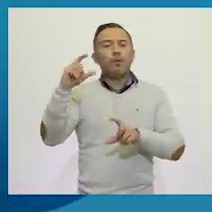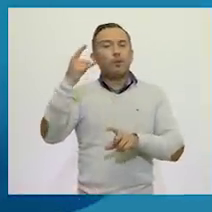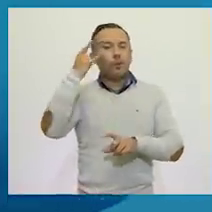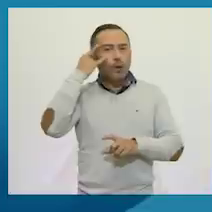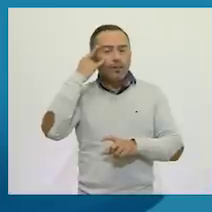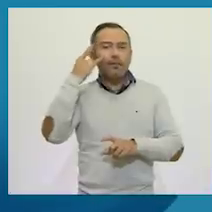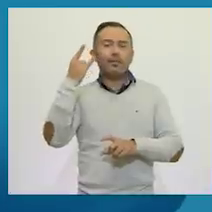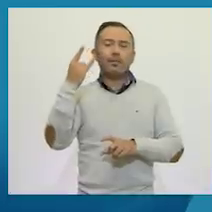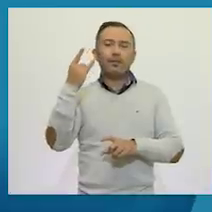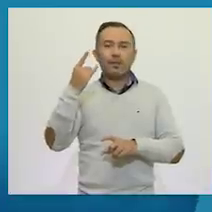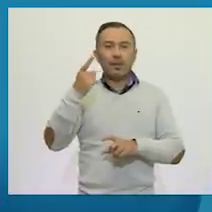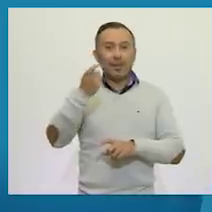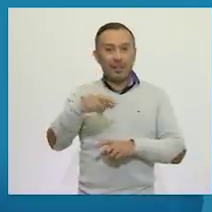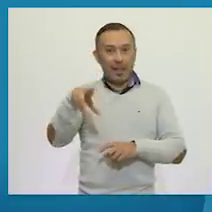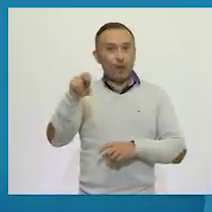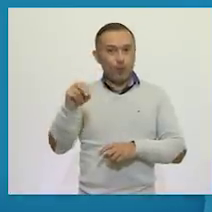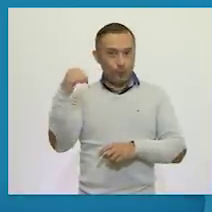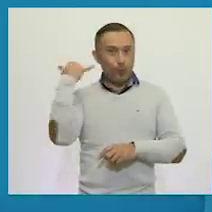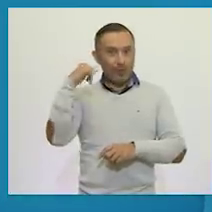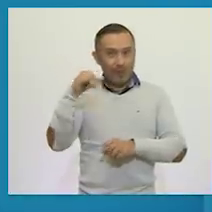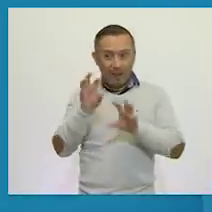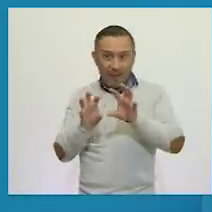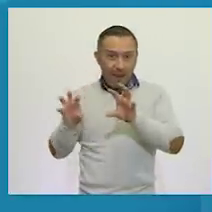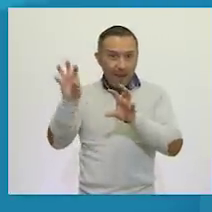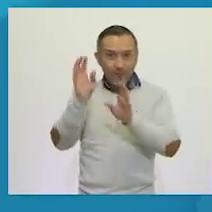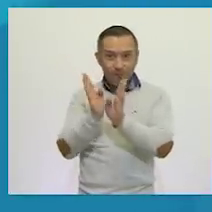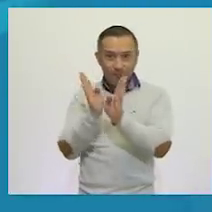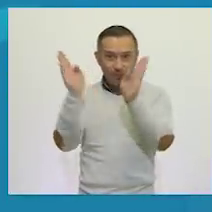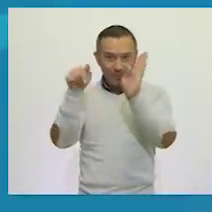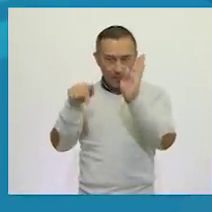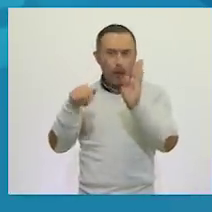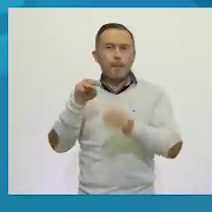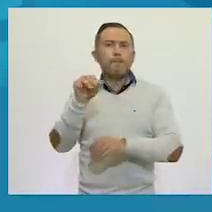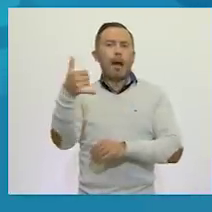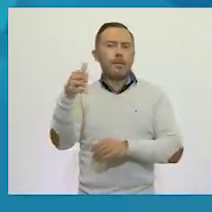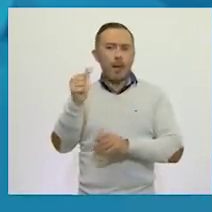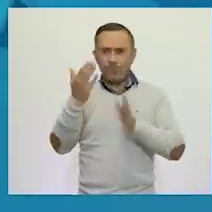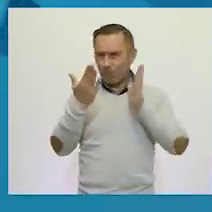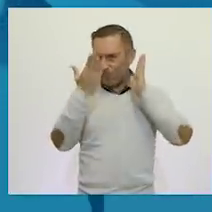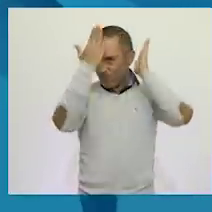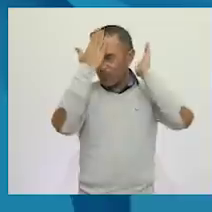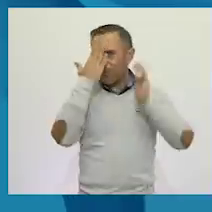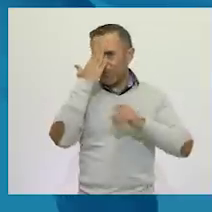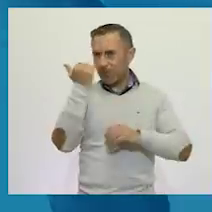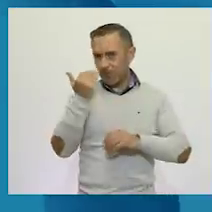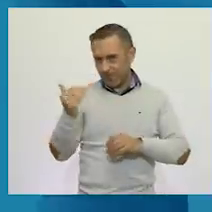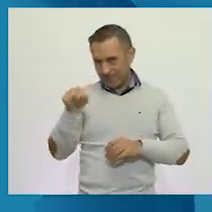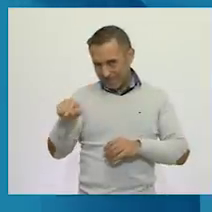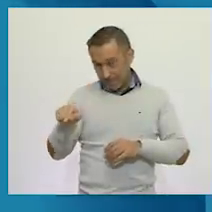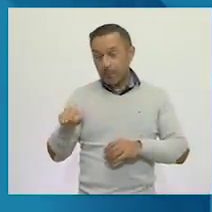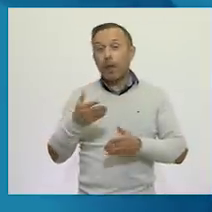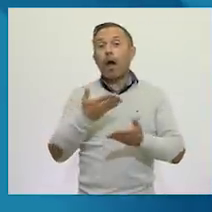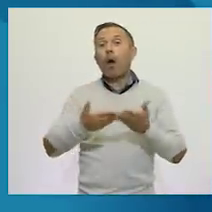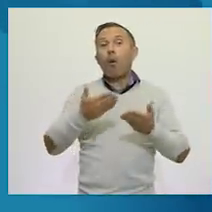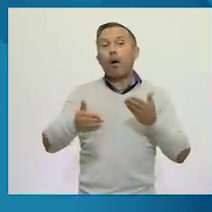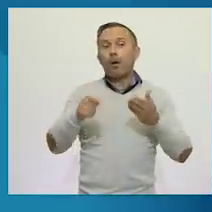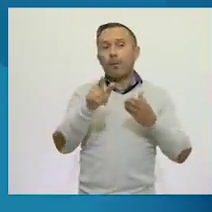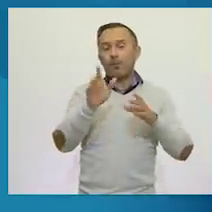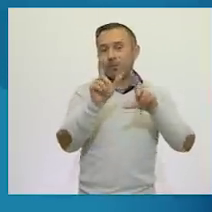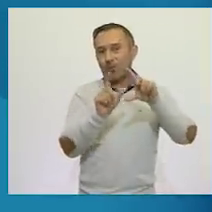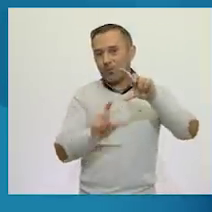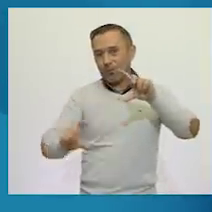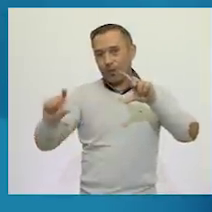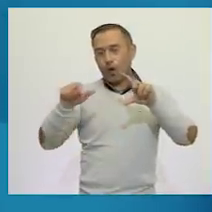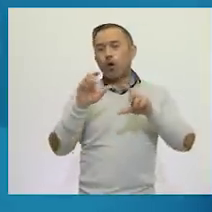se localiza la civilización maya. En el territorio que rodea actualmente, llamado Golfo de México, encontramos a